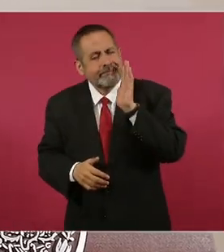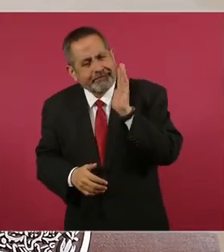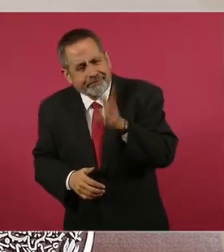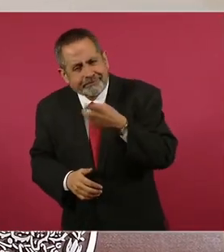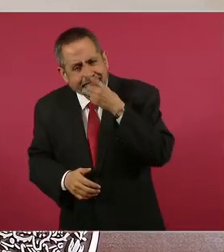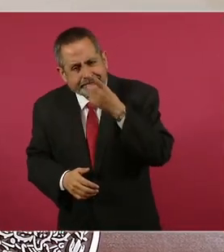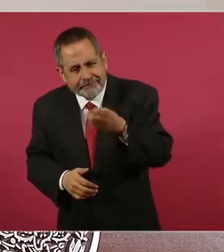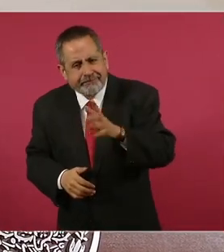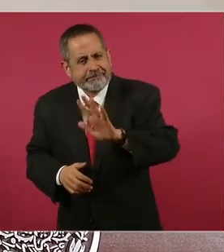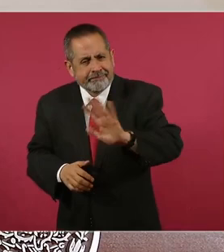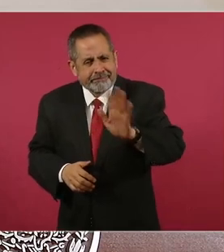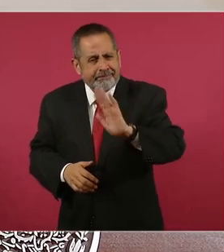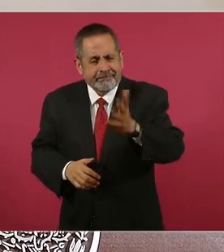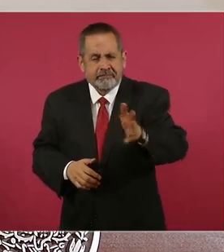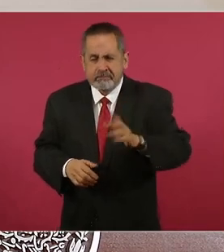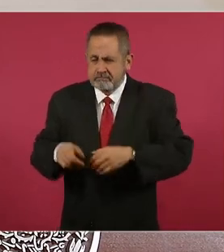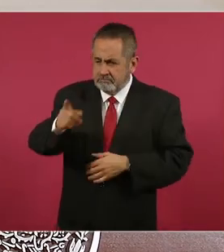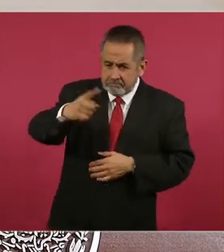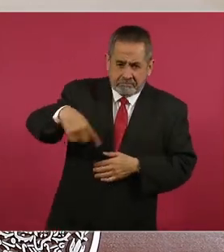lo planteé. Sí. Ellos